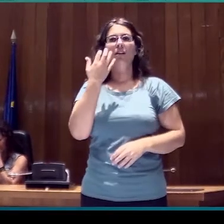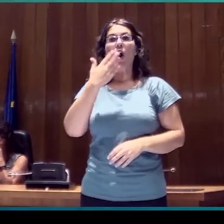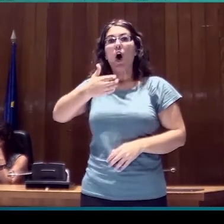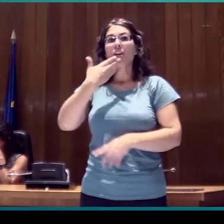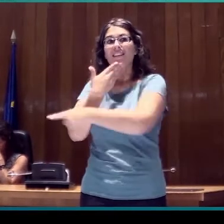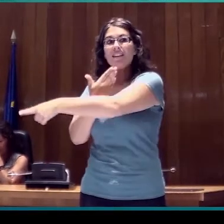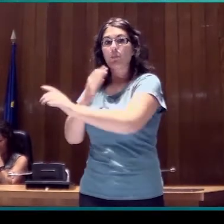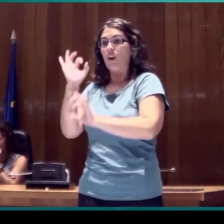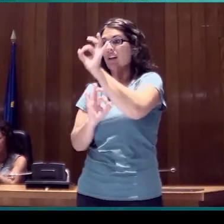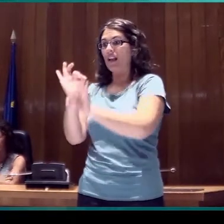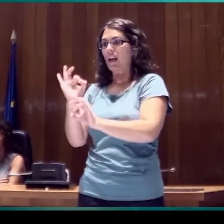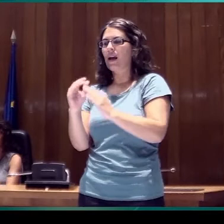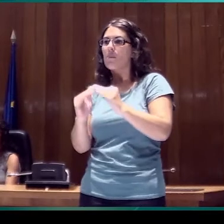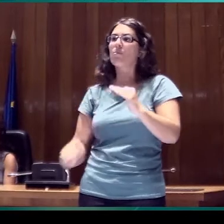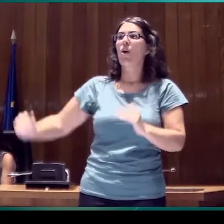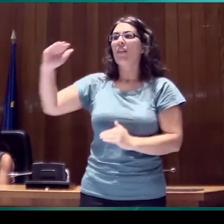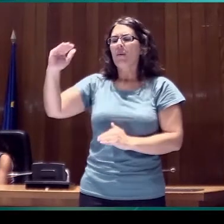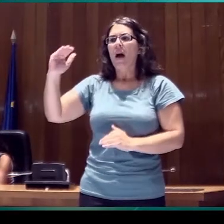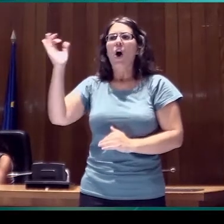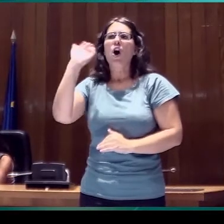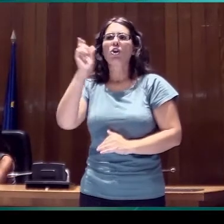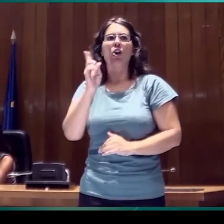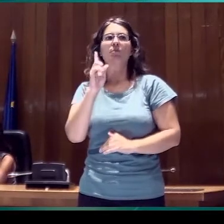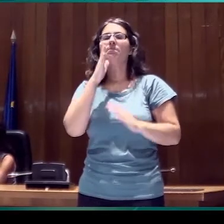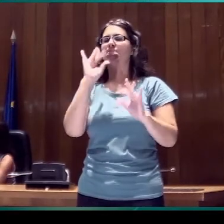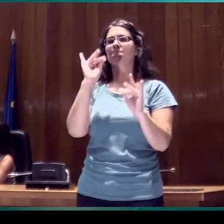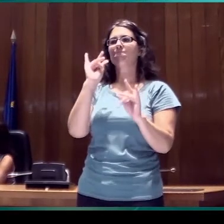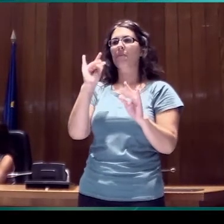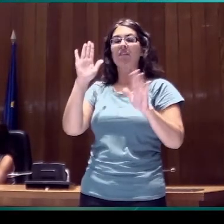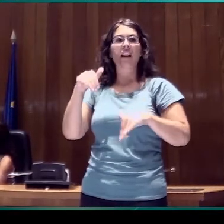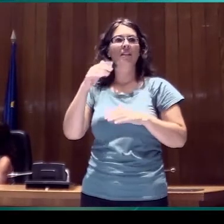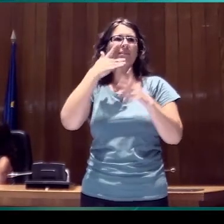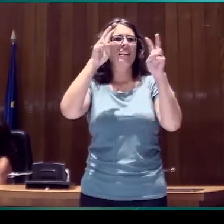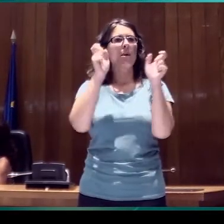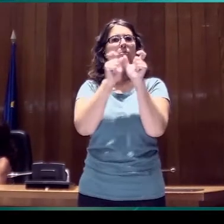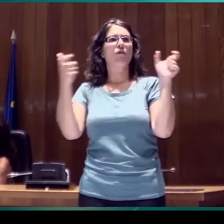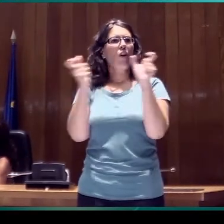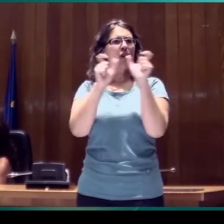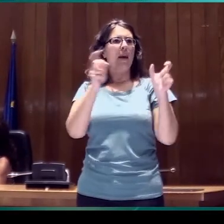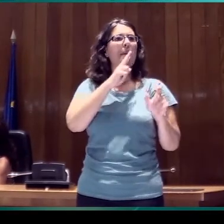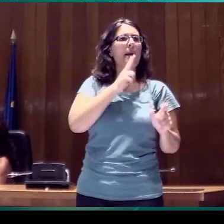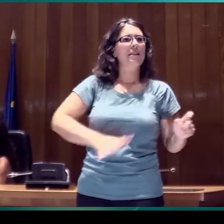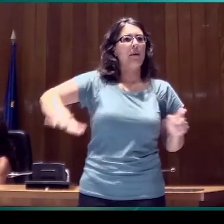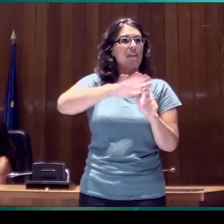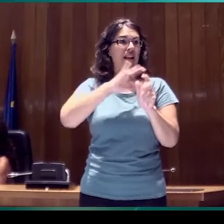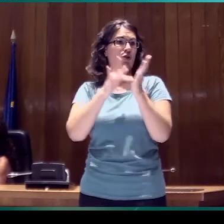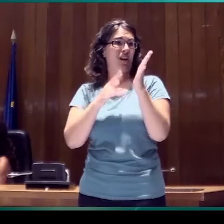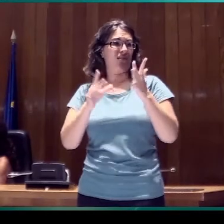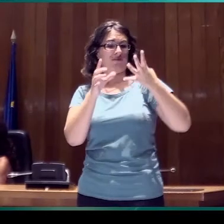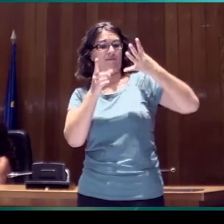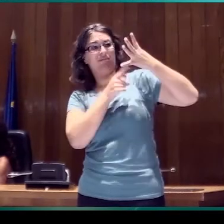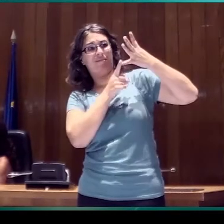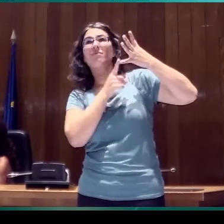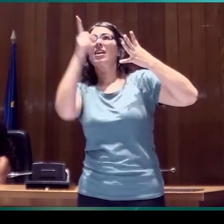encima de lo que esperaríamos por azar. Y sí, esa categoría era la de morfología verbal espacial, que corresponde con el cuarto punto en el gráfico.